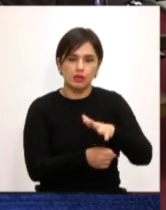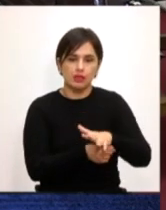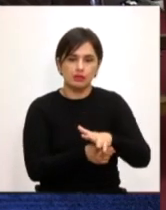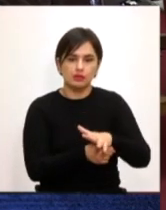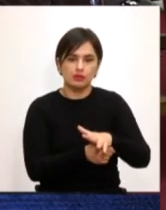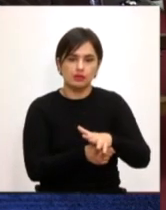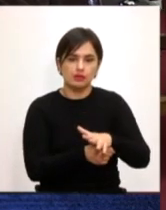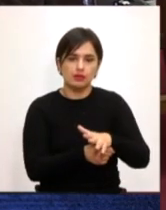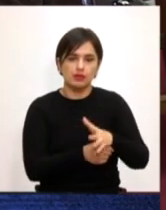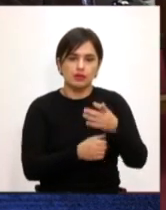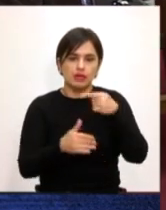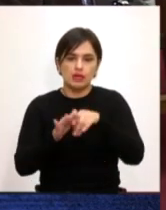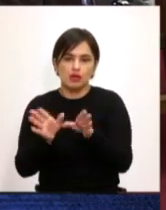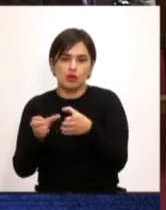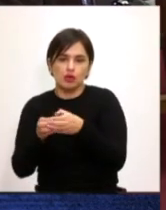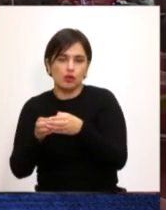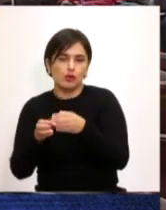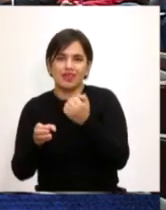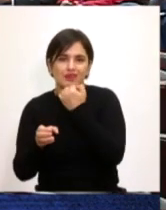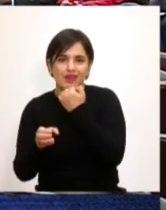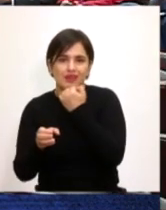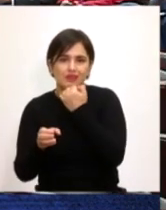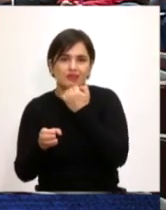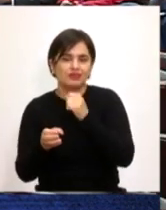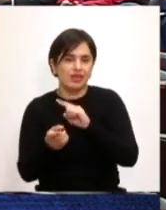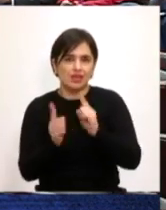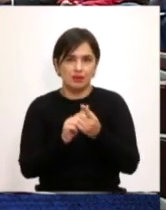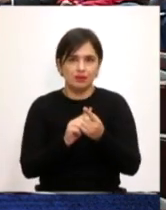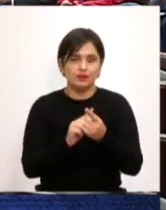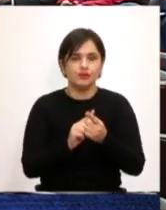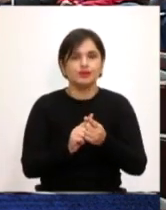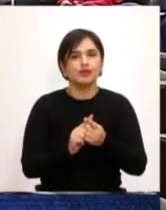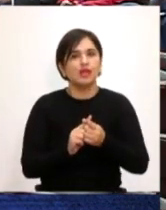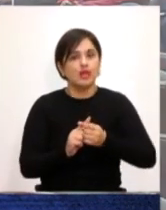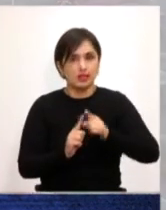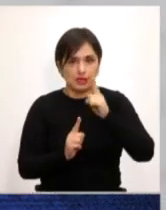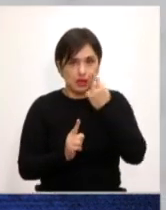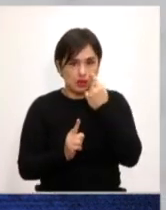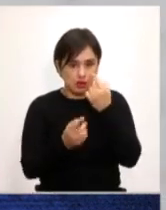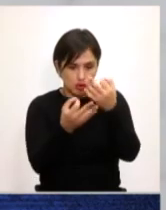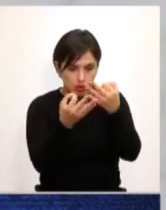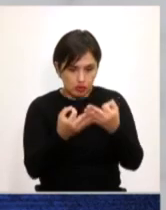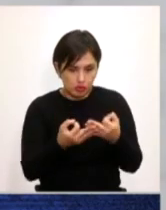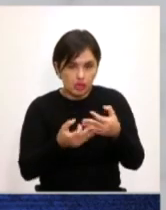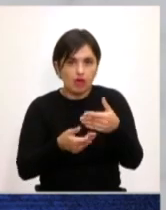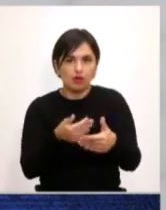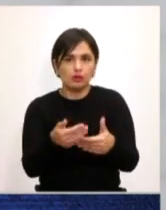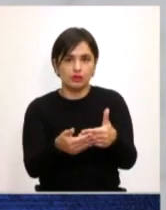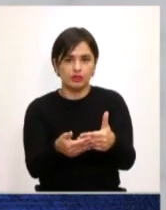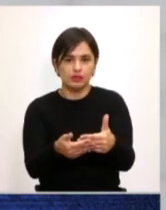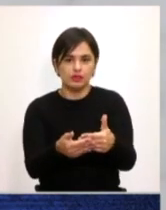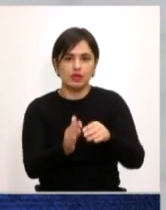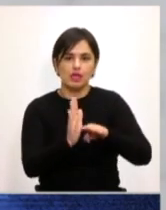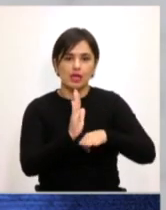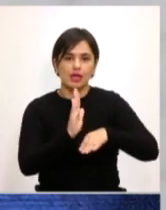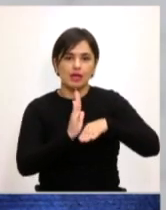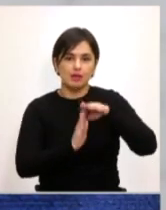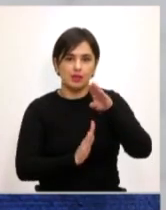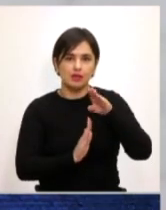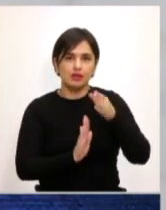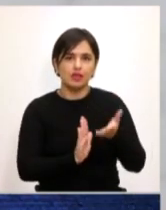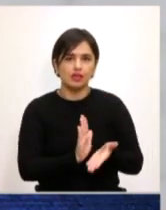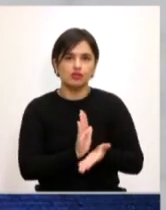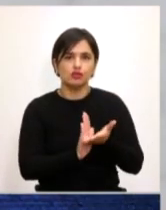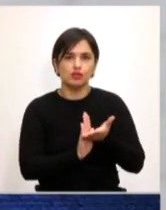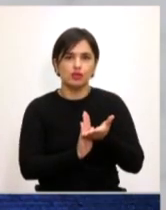mal encasillados. En estos días se han conocido los resultados de este proceso. La mayoría de ellos subió de